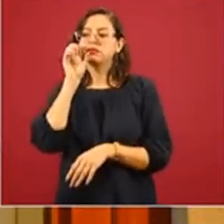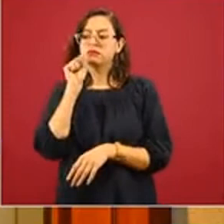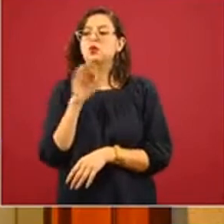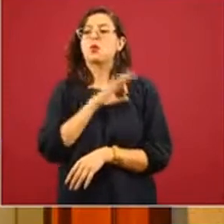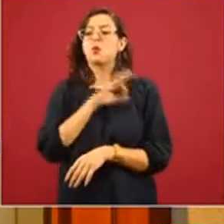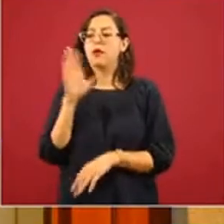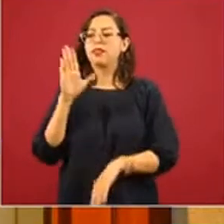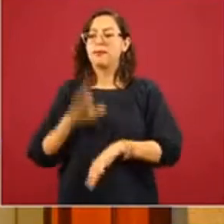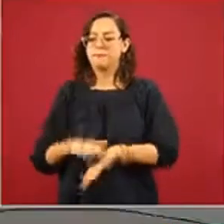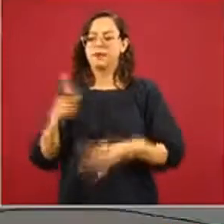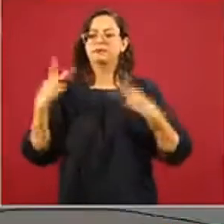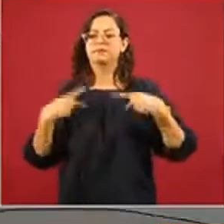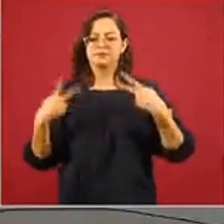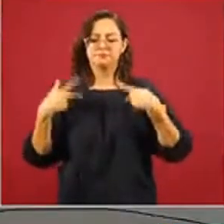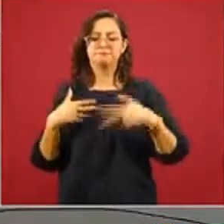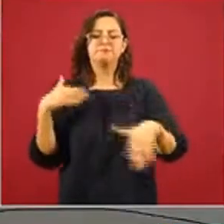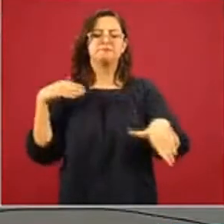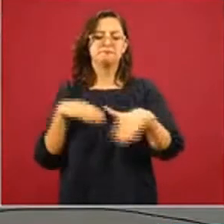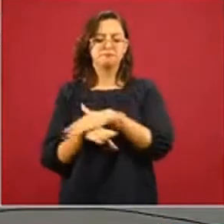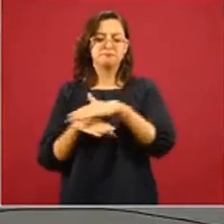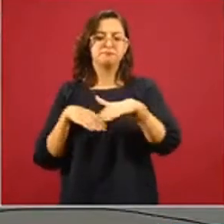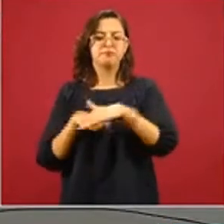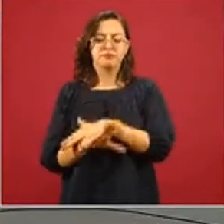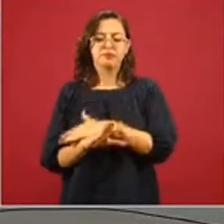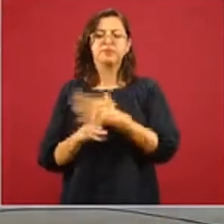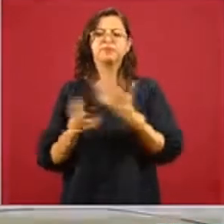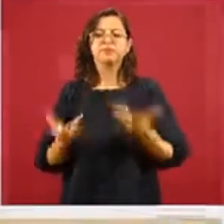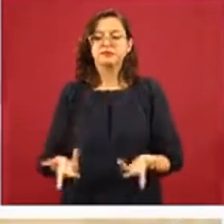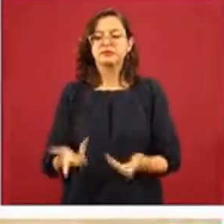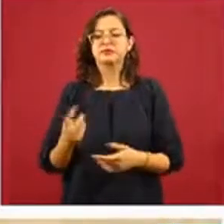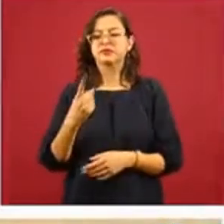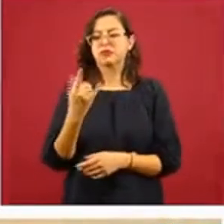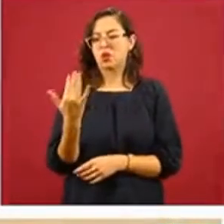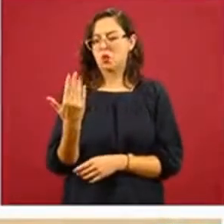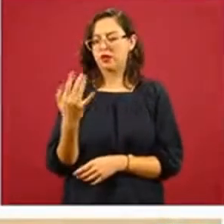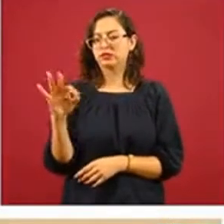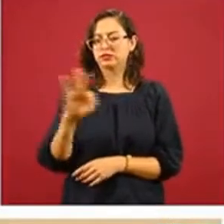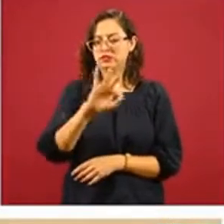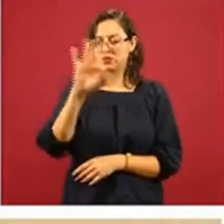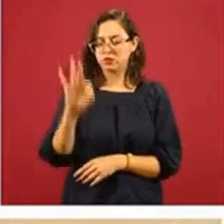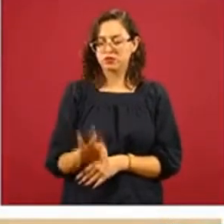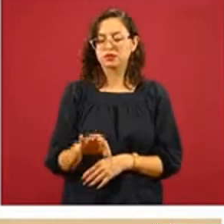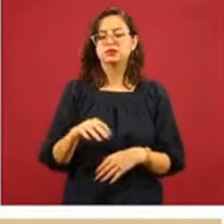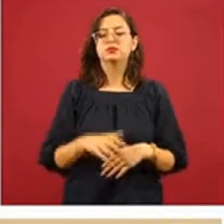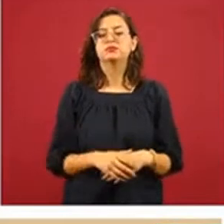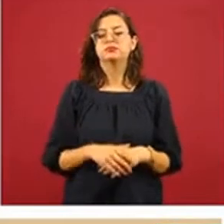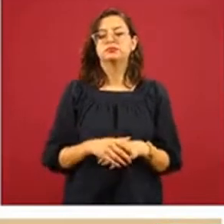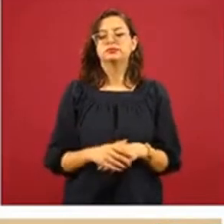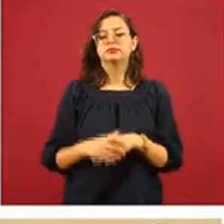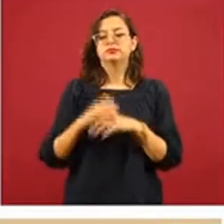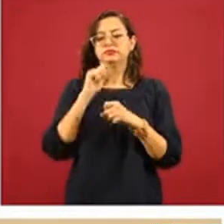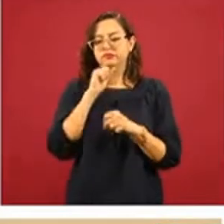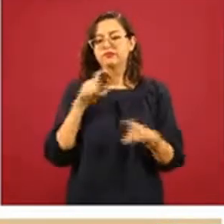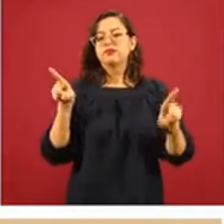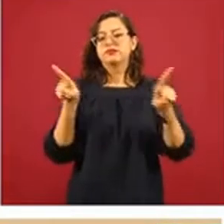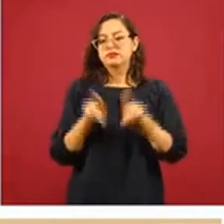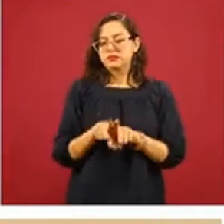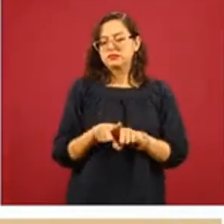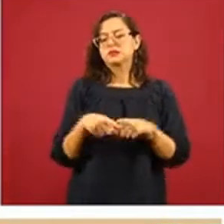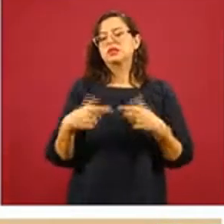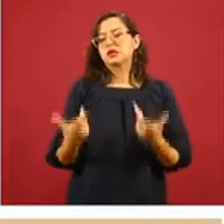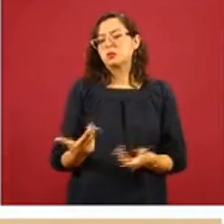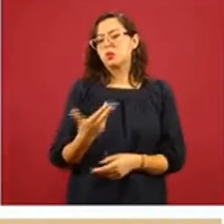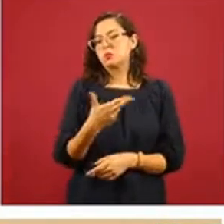de movilidad, por lo tanto, entonces, esta ocupación se incrementa al 50%, así como el uso de